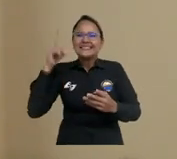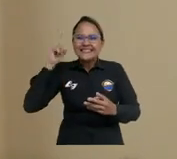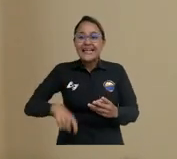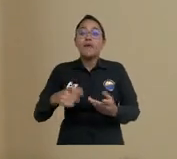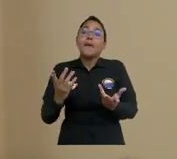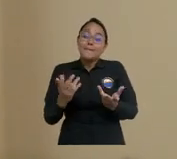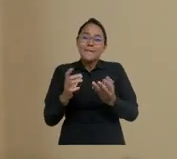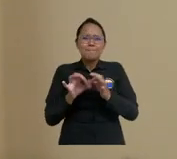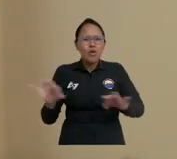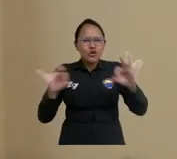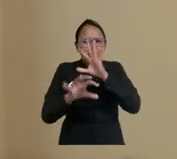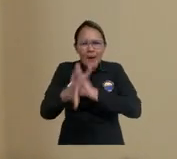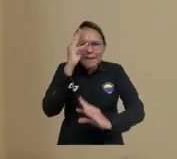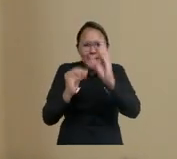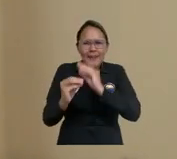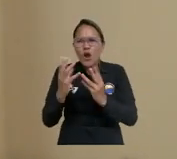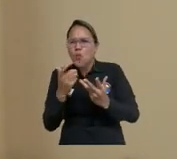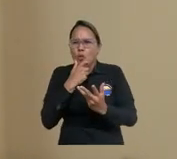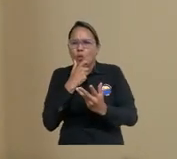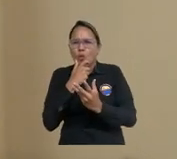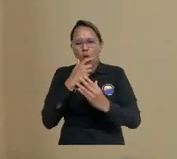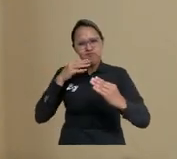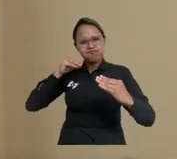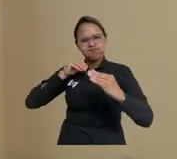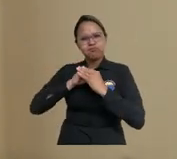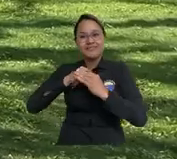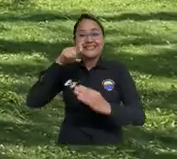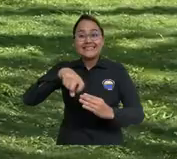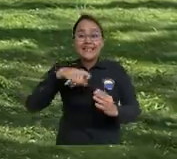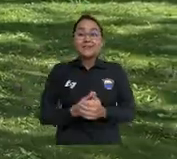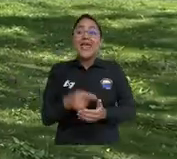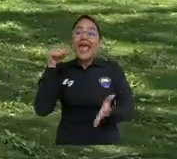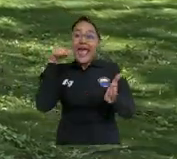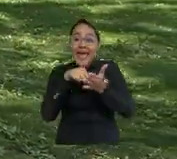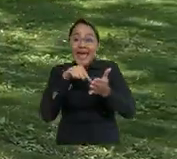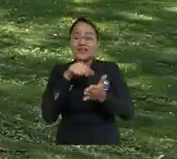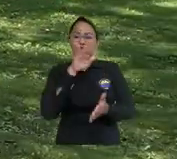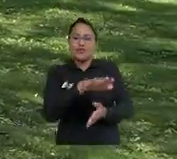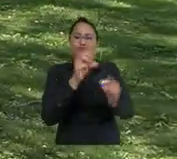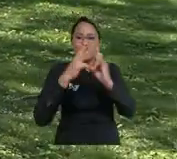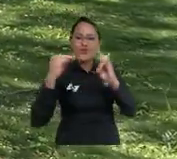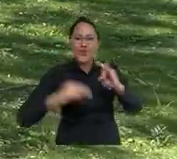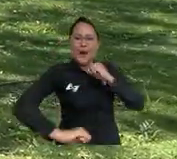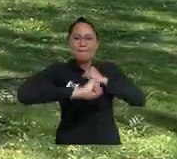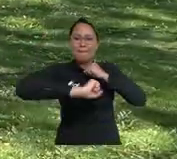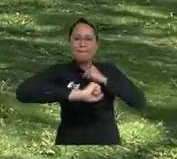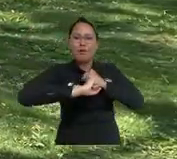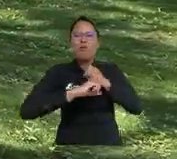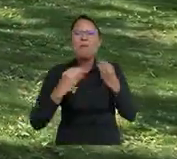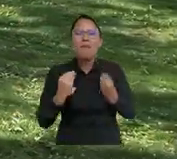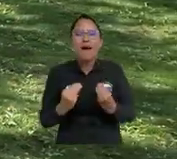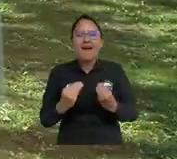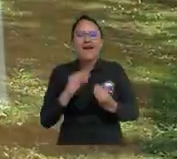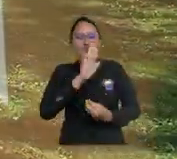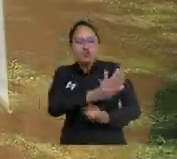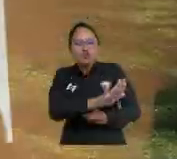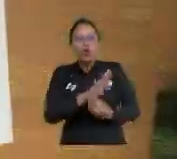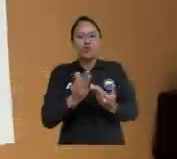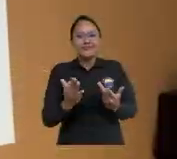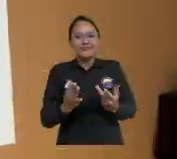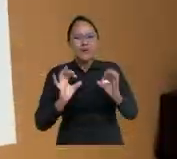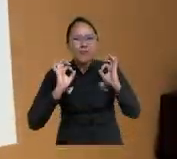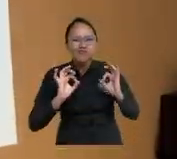es entenderla, aprenderla y adaptarnos a ella. Pero ahí es donde precisamente contamos con la Universidad de Magdalena para que